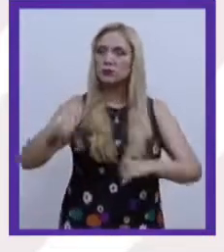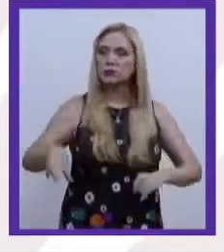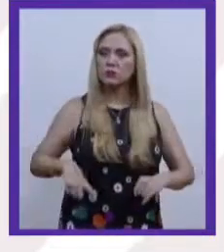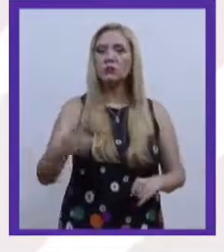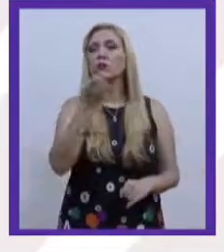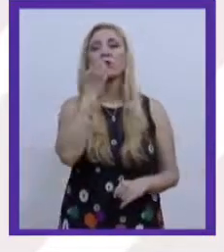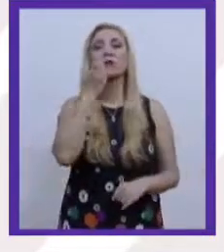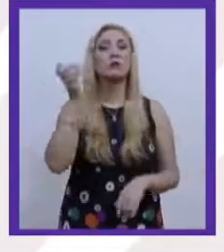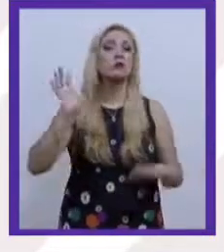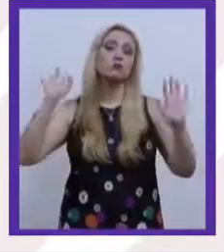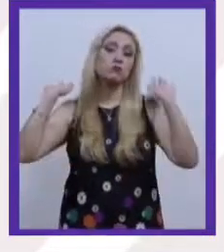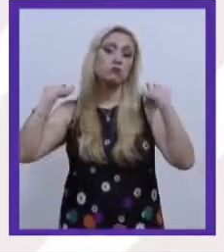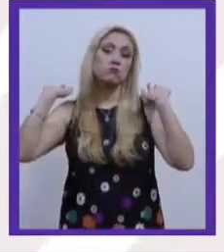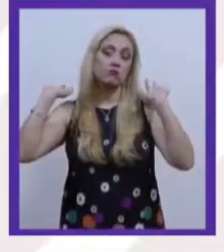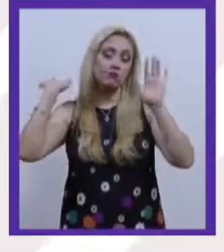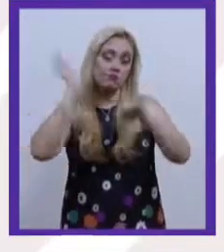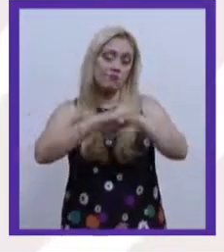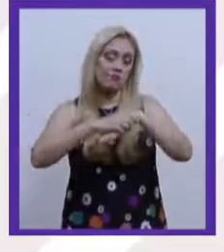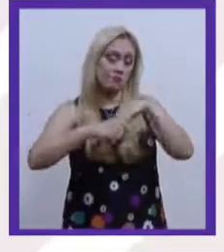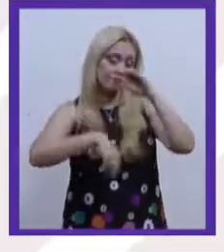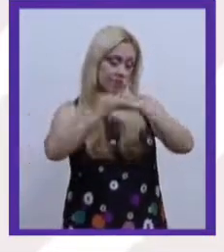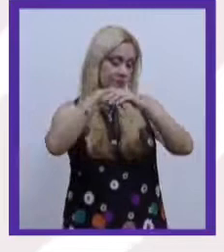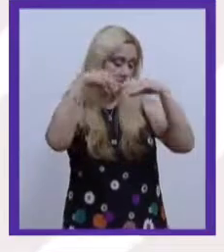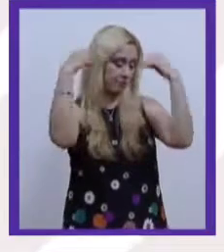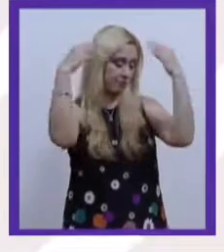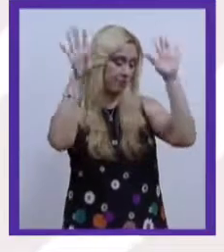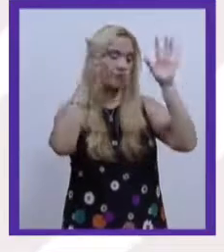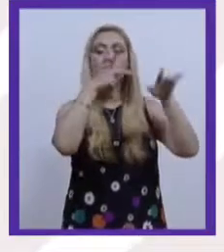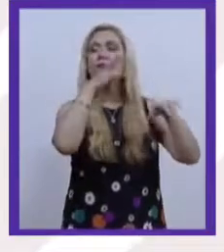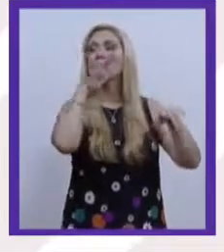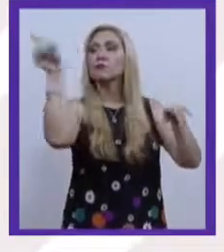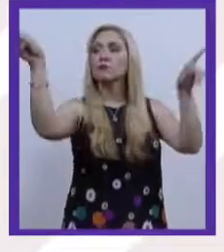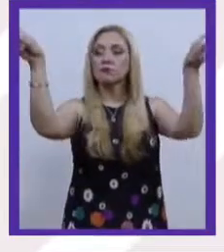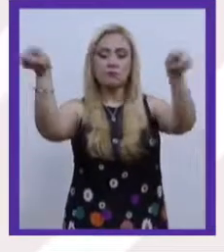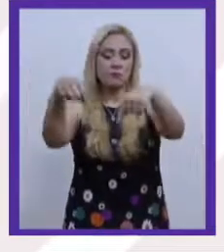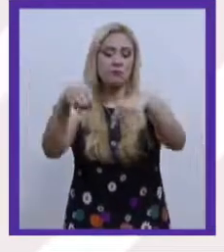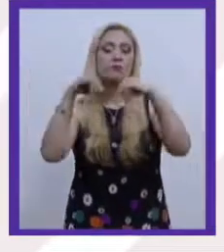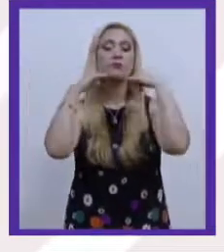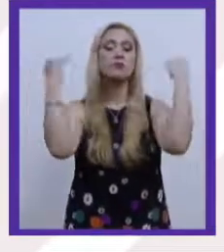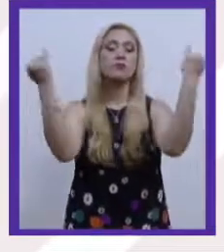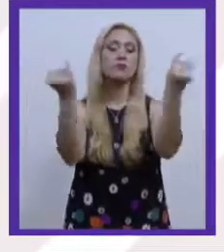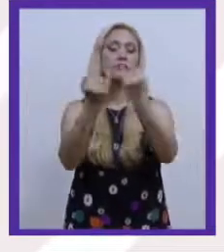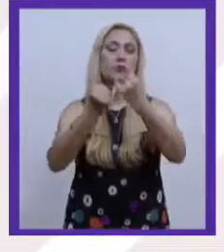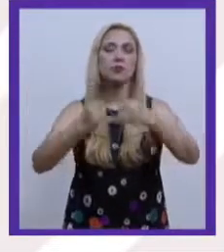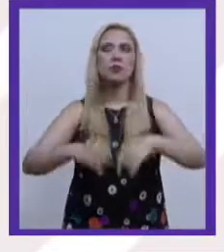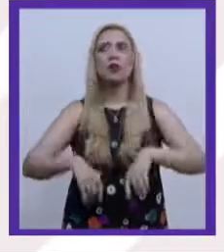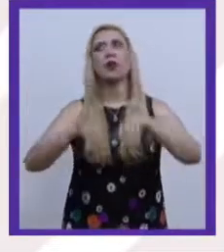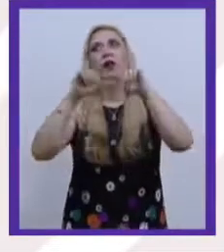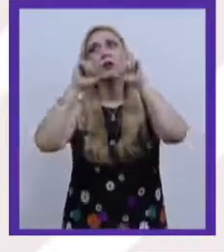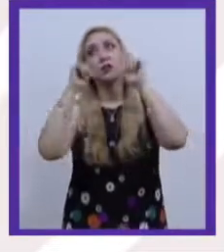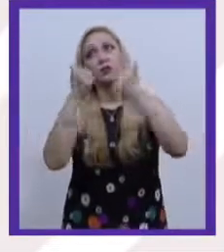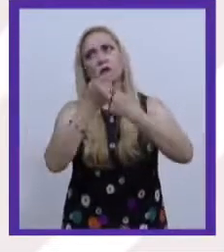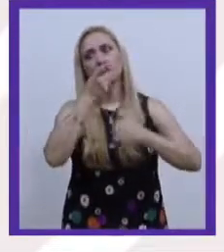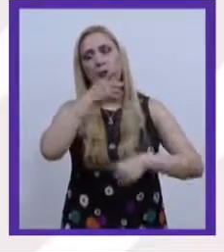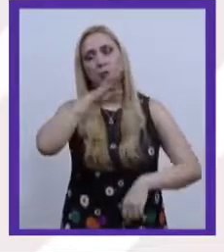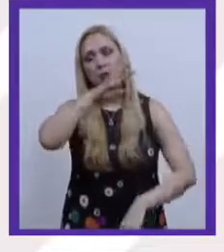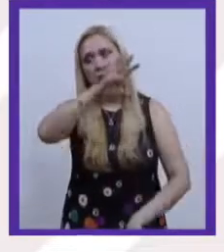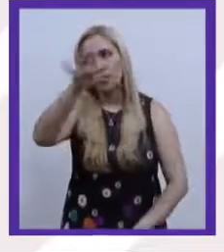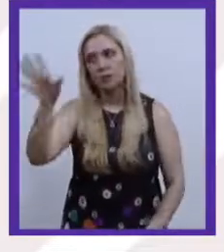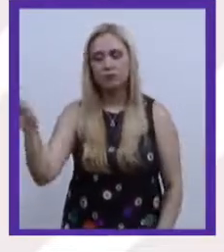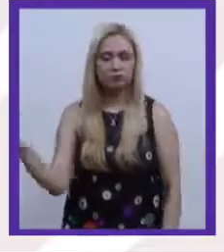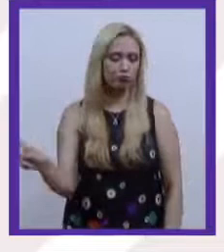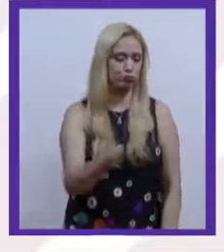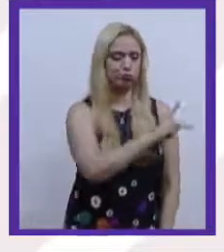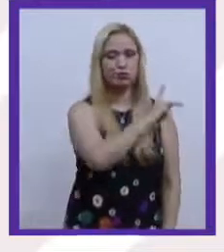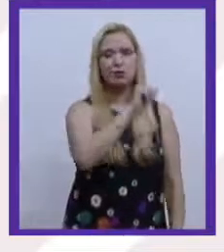escuelas siguen poniendo las reuniones, por ejemplo, con padres de familia, que además siempre son la asociación de padres de familia, que normalmente somos las